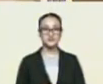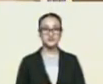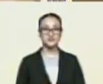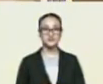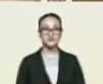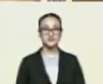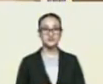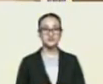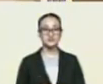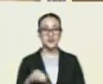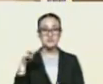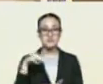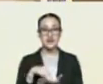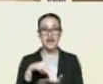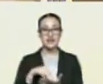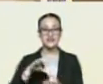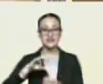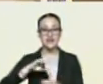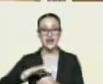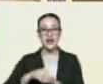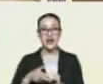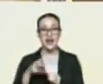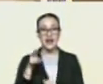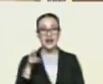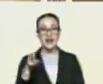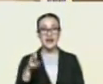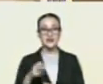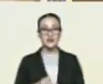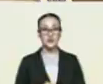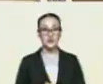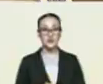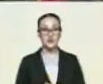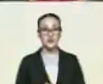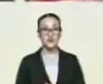del Estado Miranda, Héctor Rodríguez,